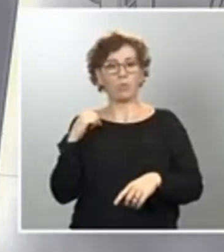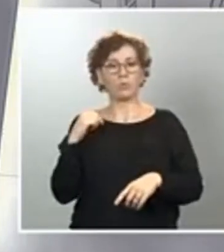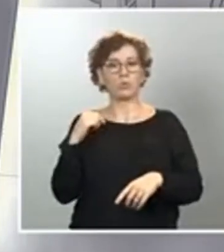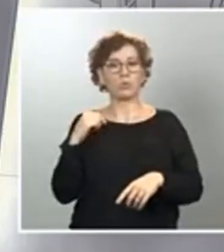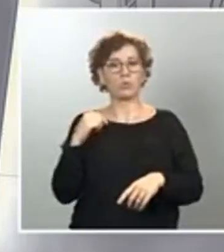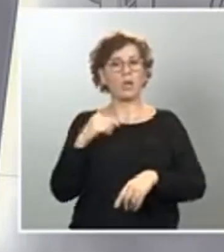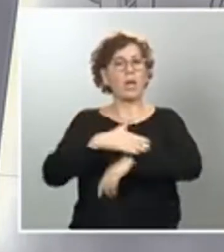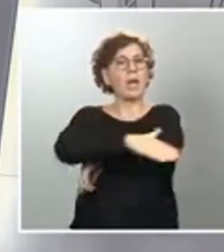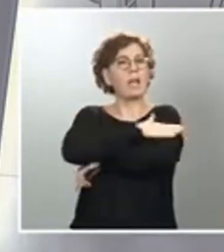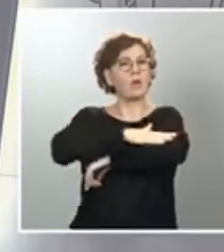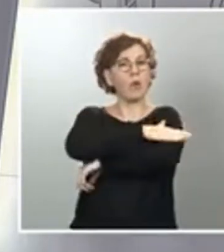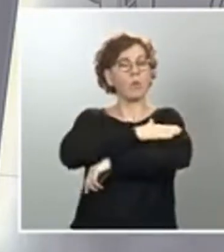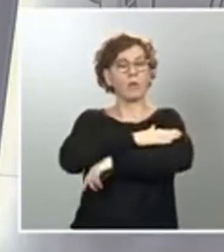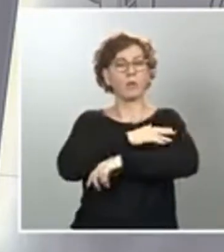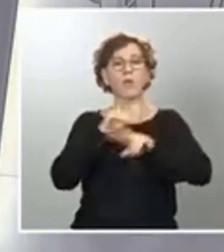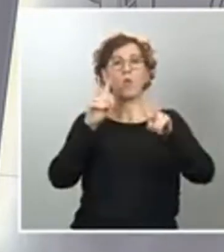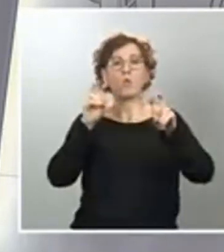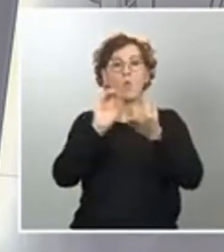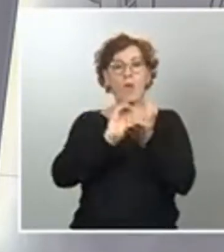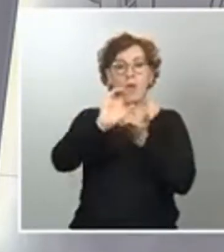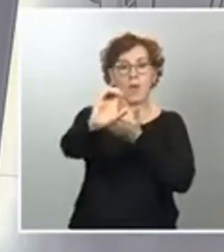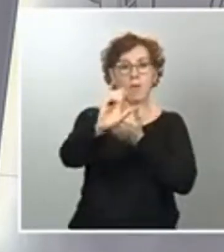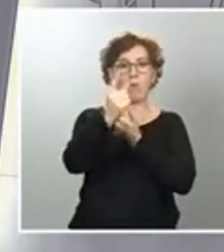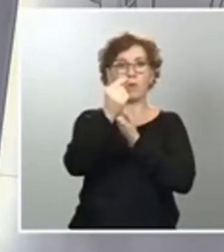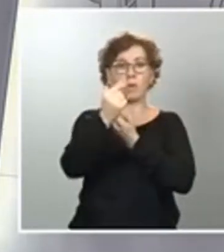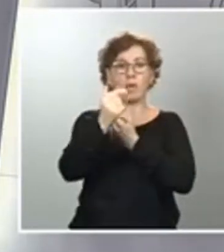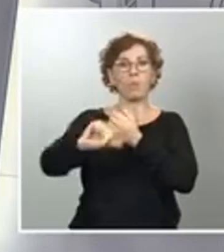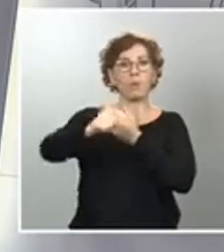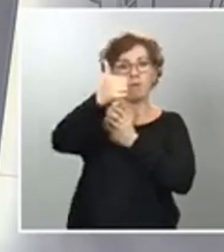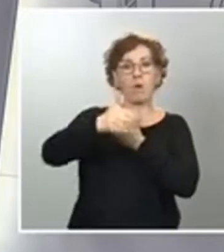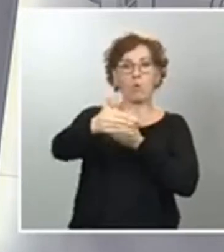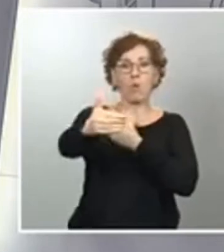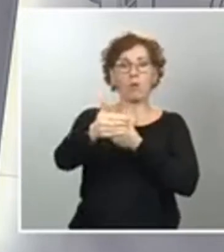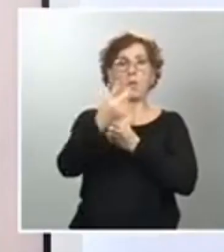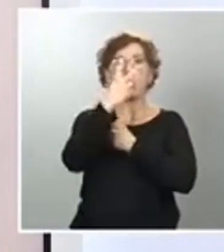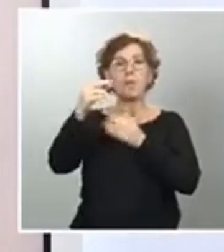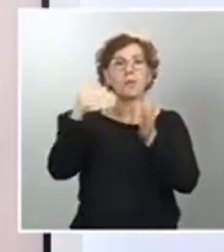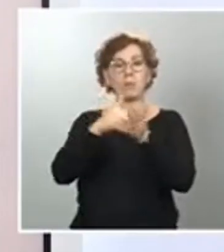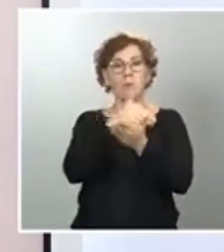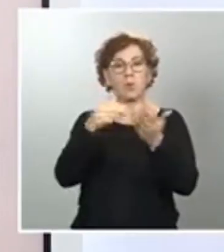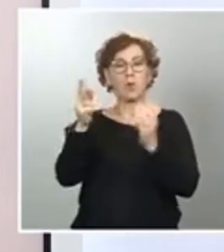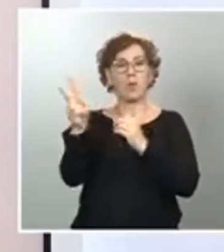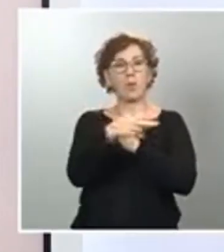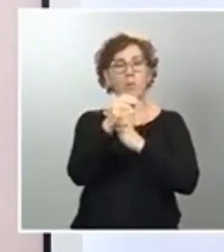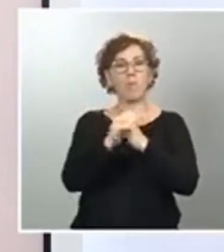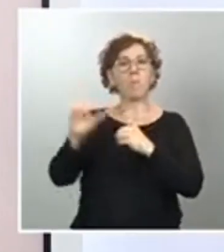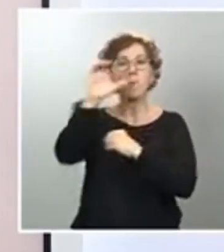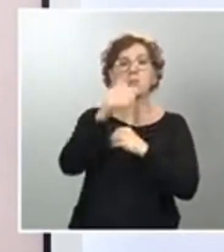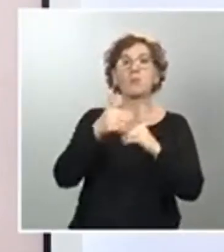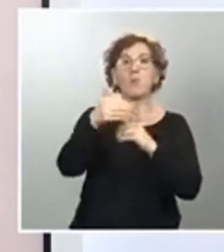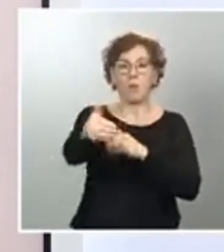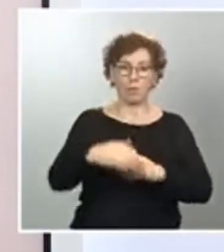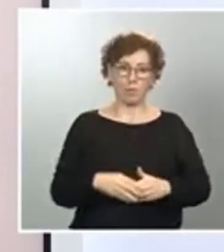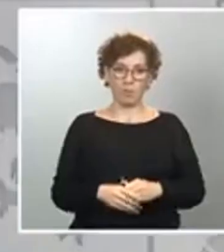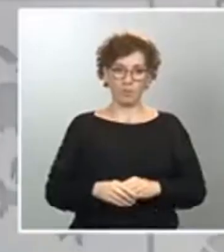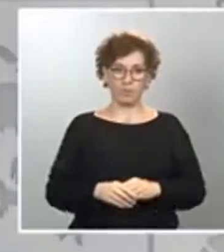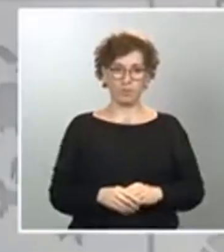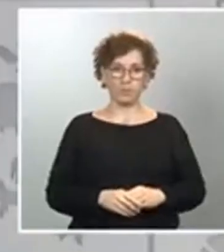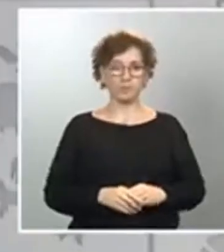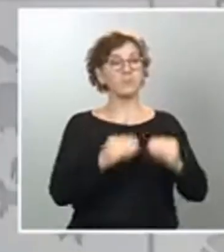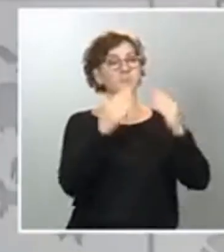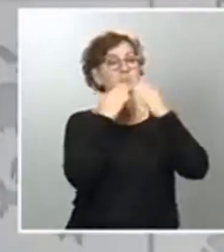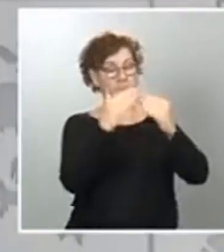sea superior a los 20.000 millones de euros como han sido los dos anteriores? Gracias. Bueno, muchas gracias, José Luis. En relación con la primera de las preguntas,